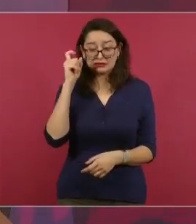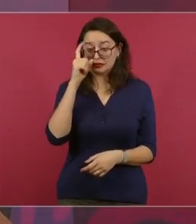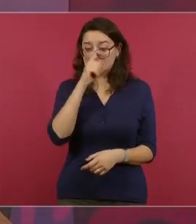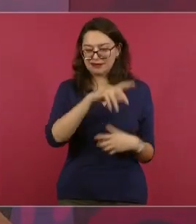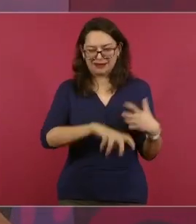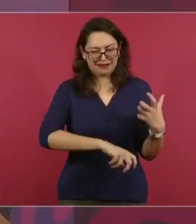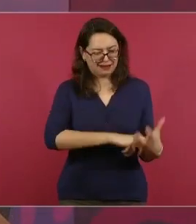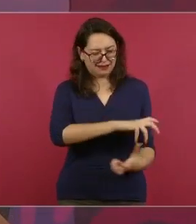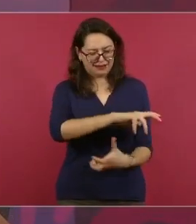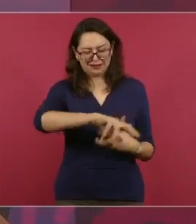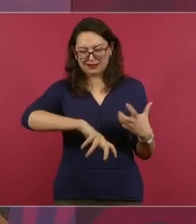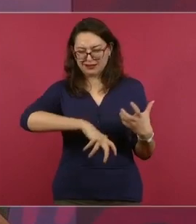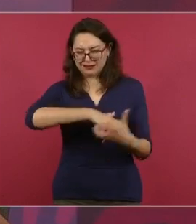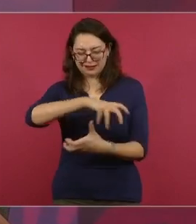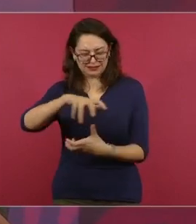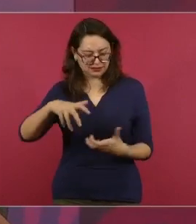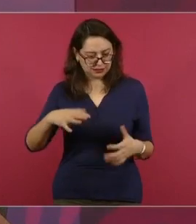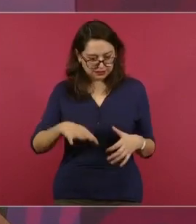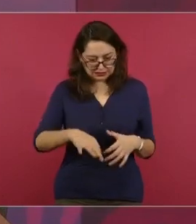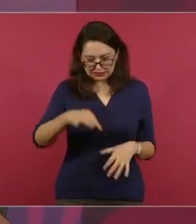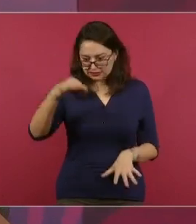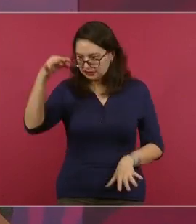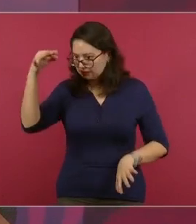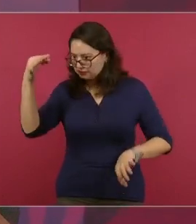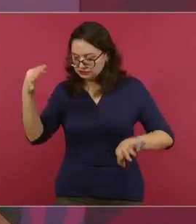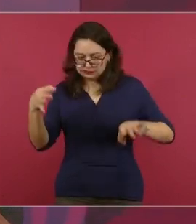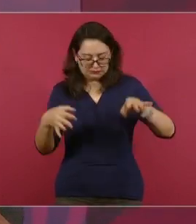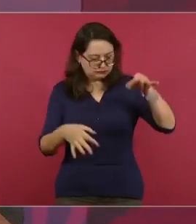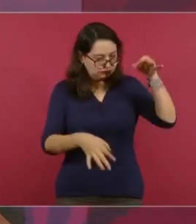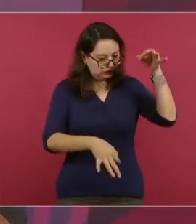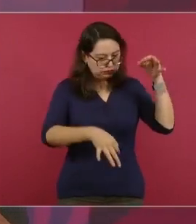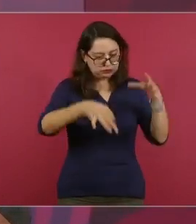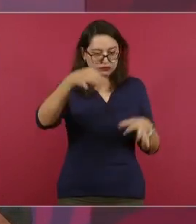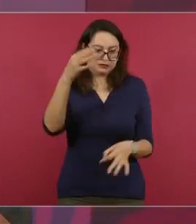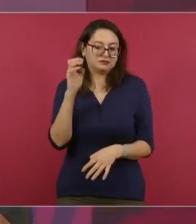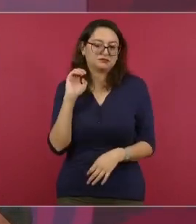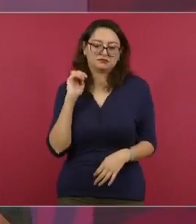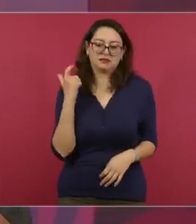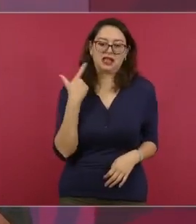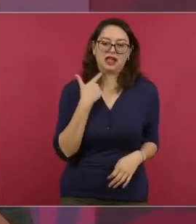toda la madeja, porque se esmeraron en eso,